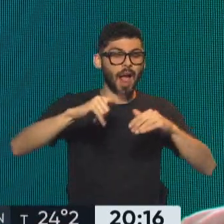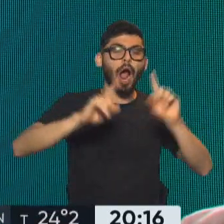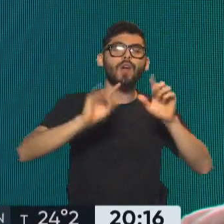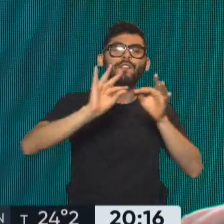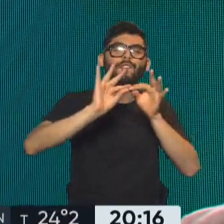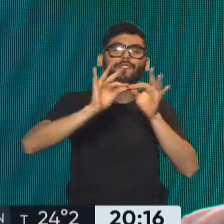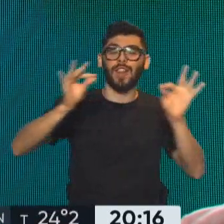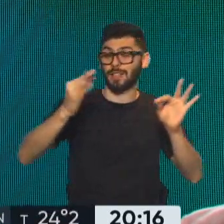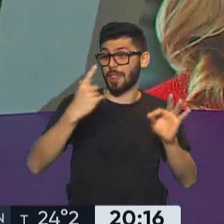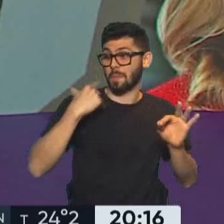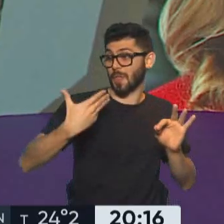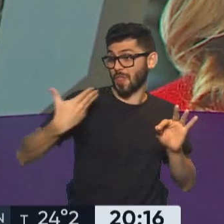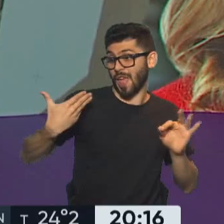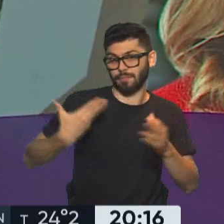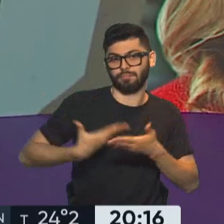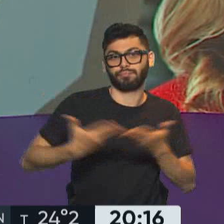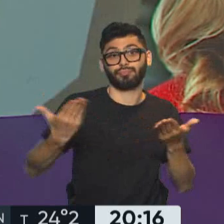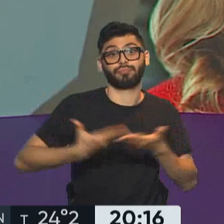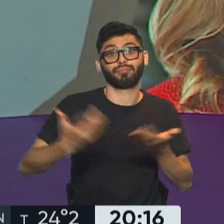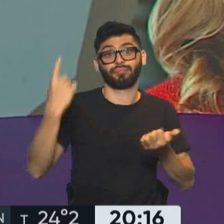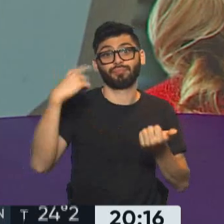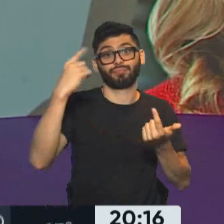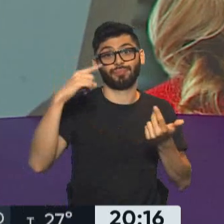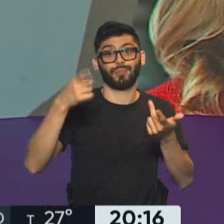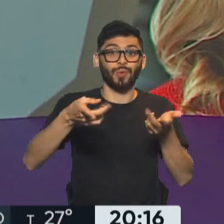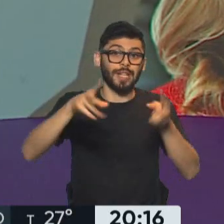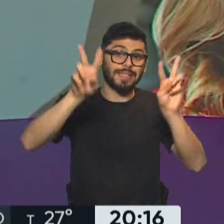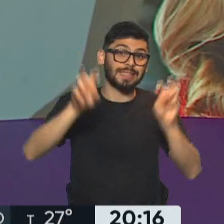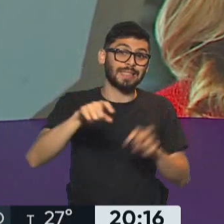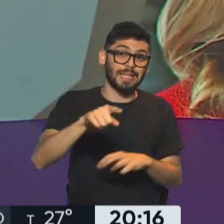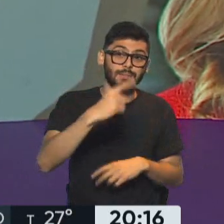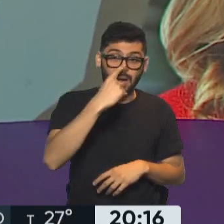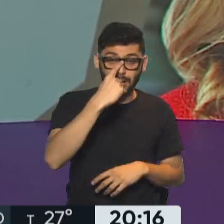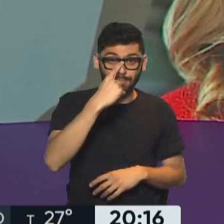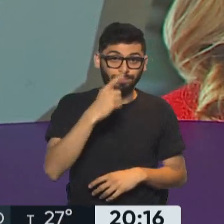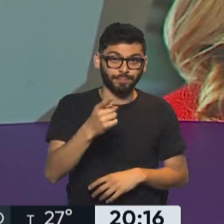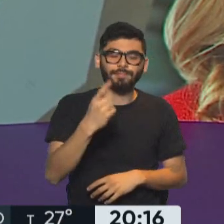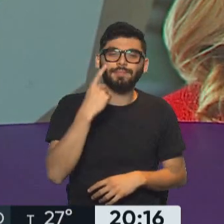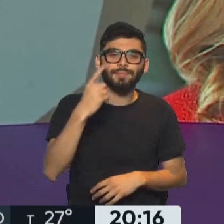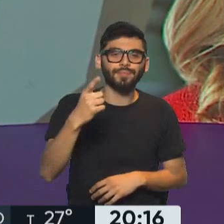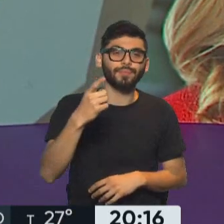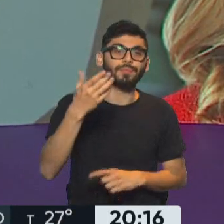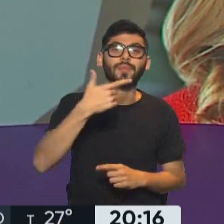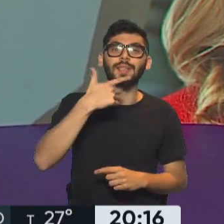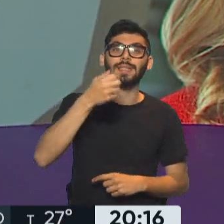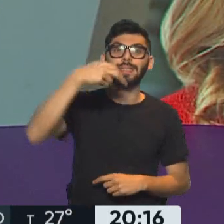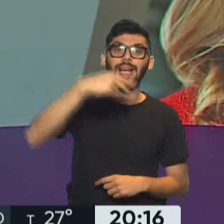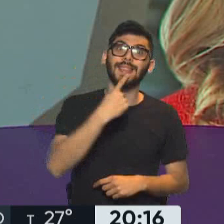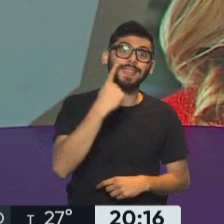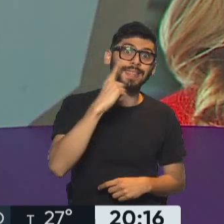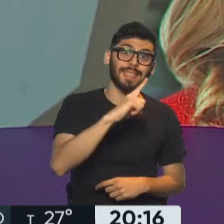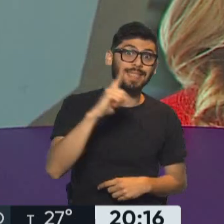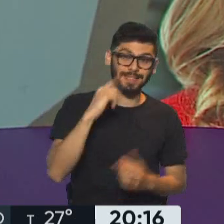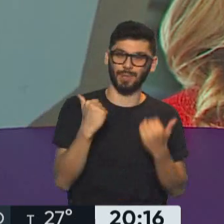estos últimos días y que tienen que ver con esto, ¿no? Con la discusión que se está generando en esta época. Lo vemos ahí a Diego Santilli, precandidato